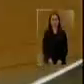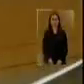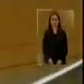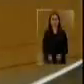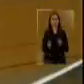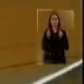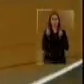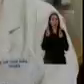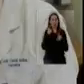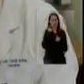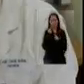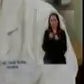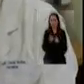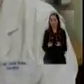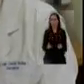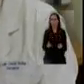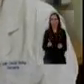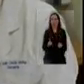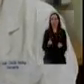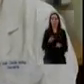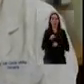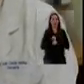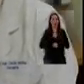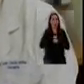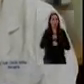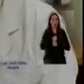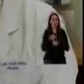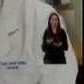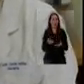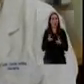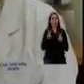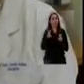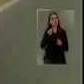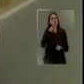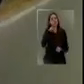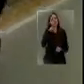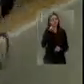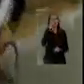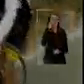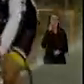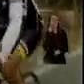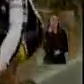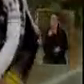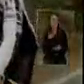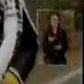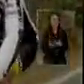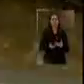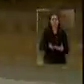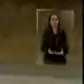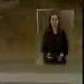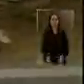El tema no tiene que ver con los años, tiene que ver con los daños.